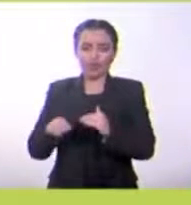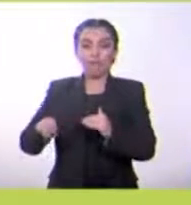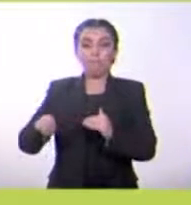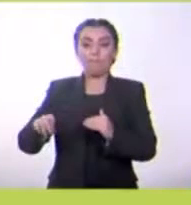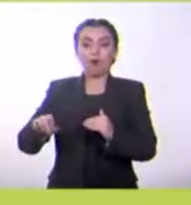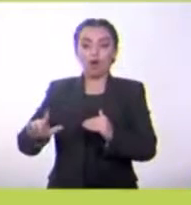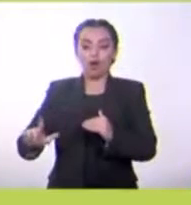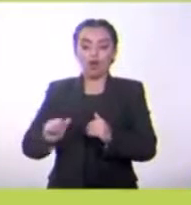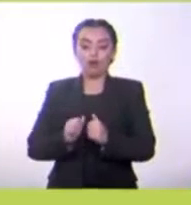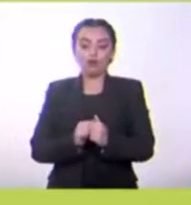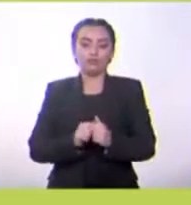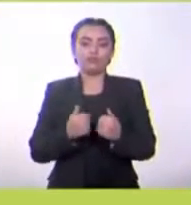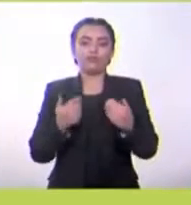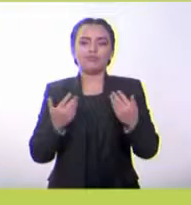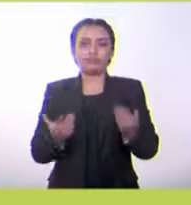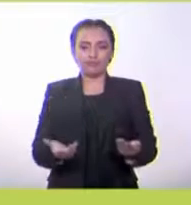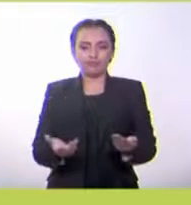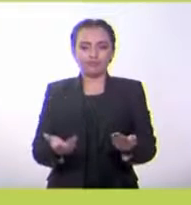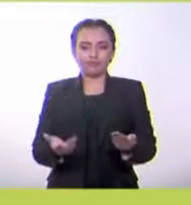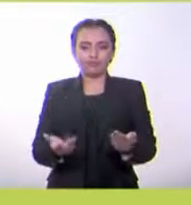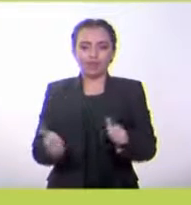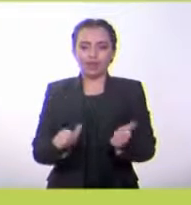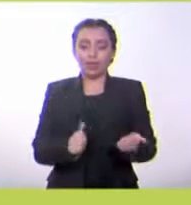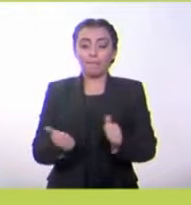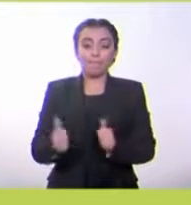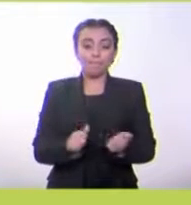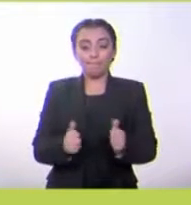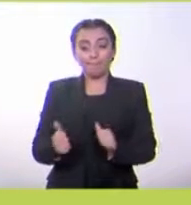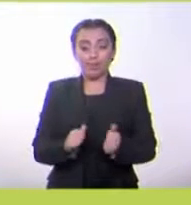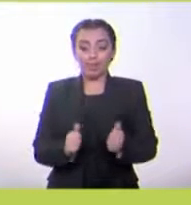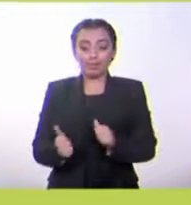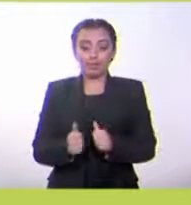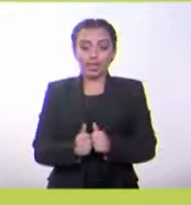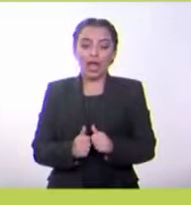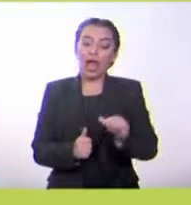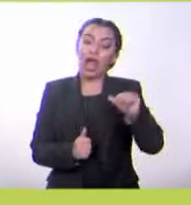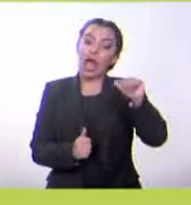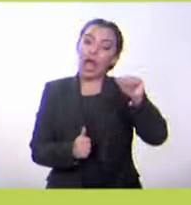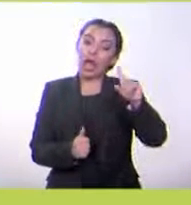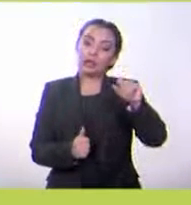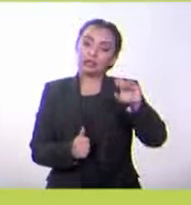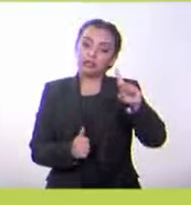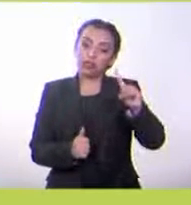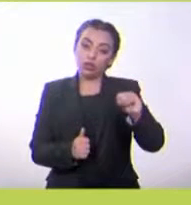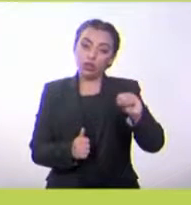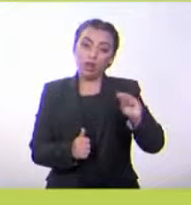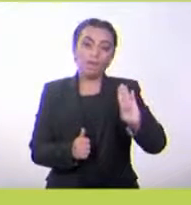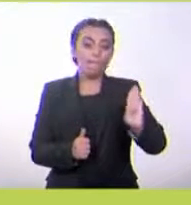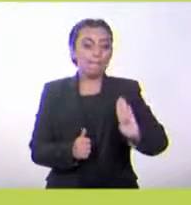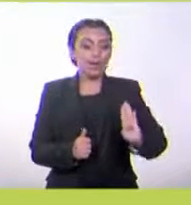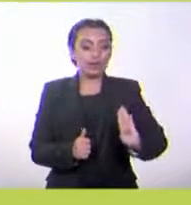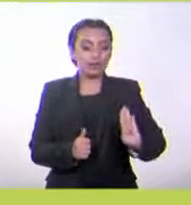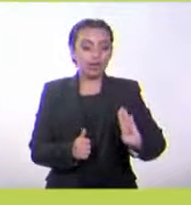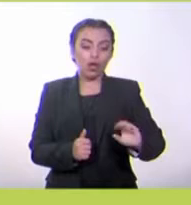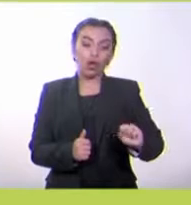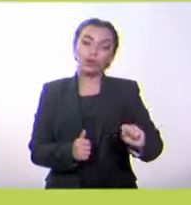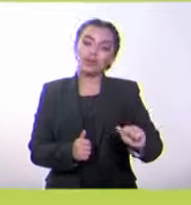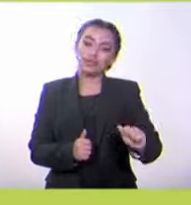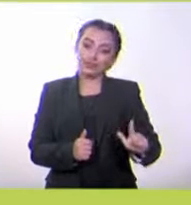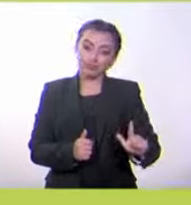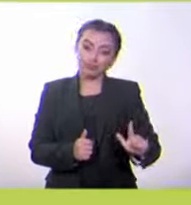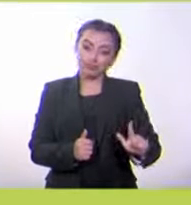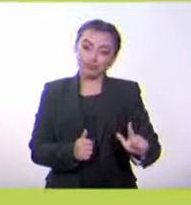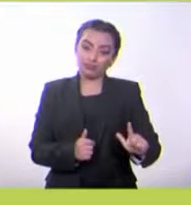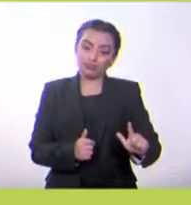del tipo de sustancia que se tiene, si es un ácido, una base o una sal. En